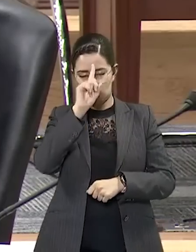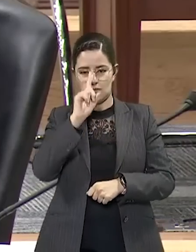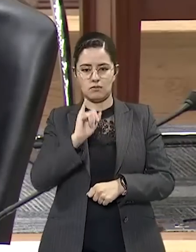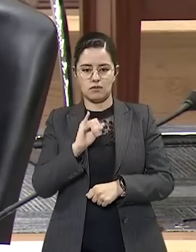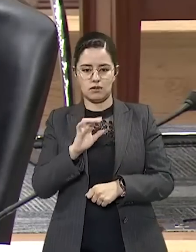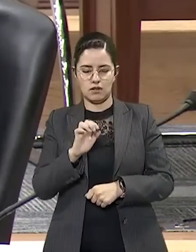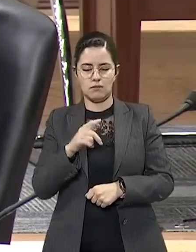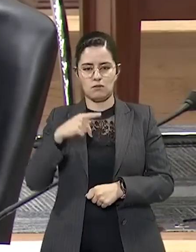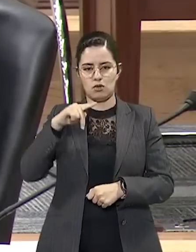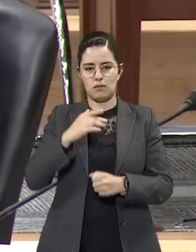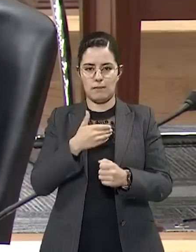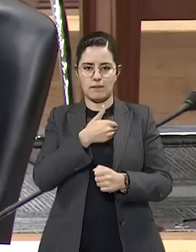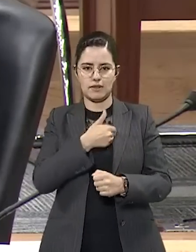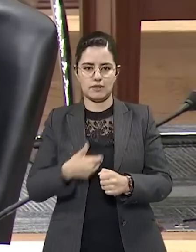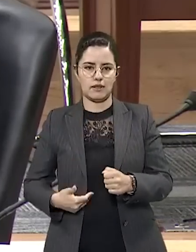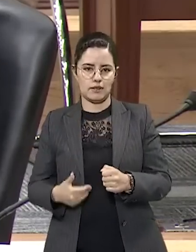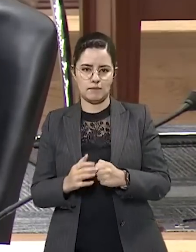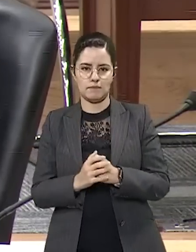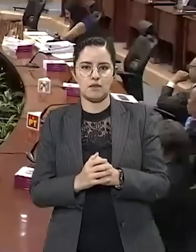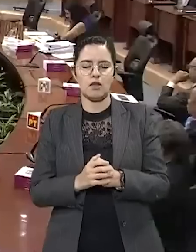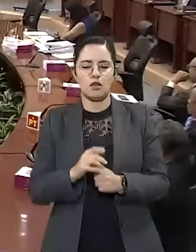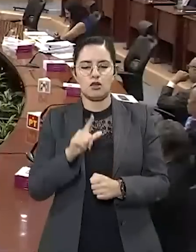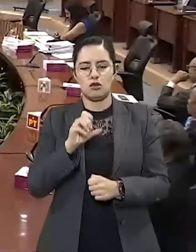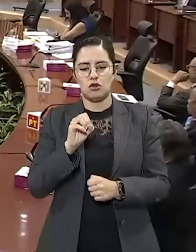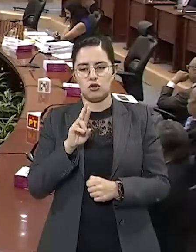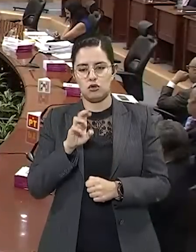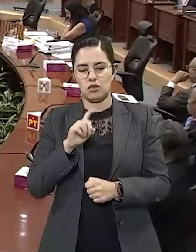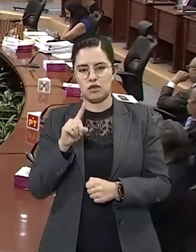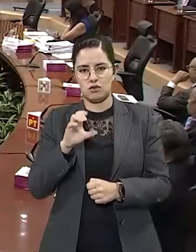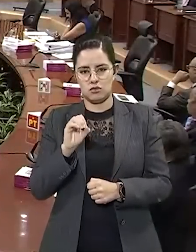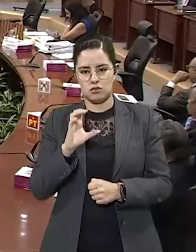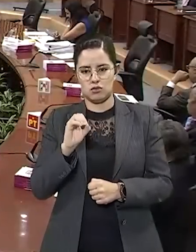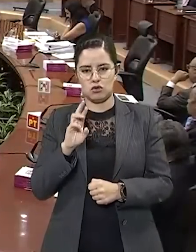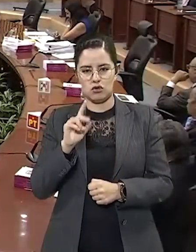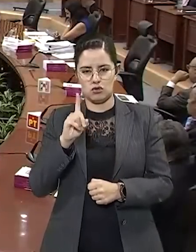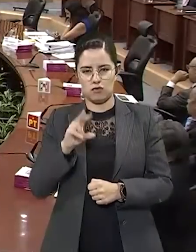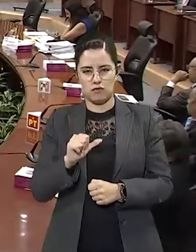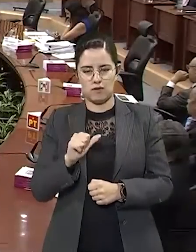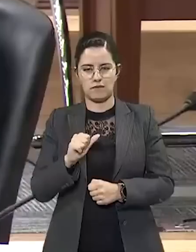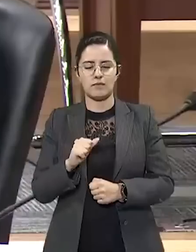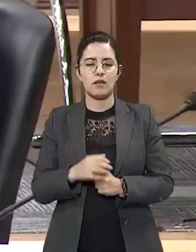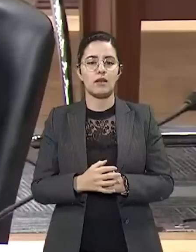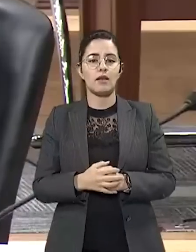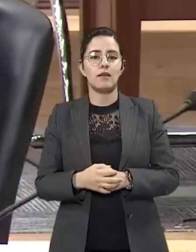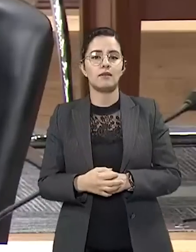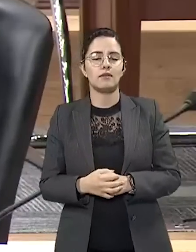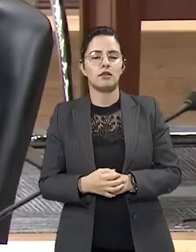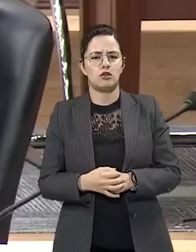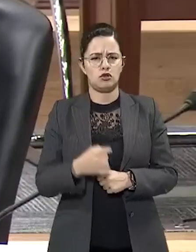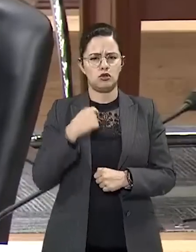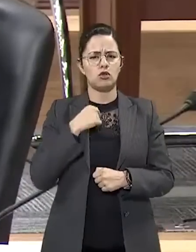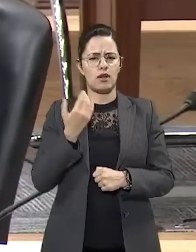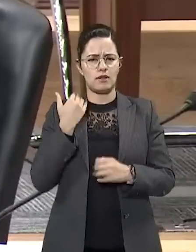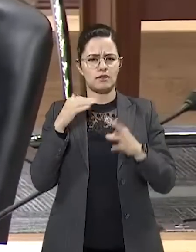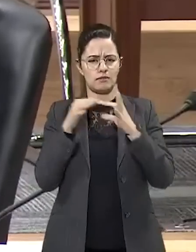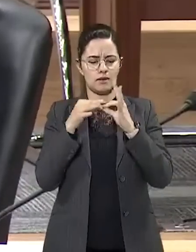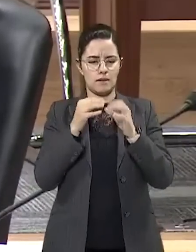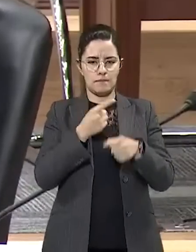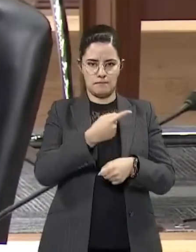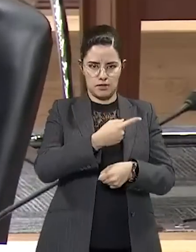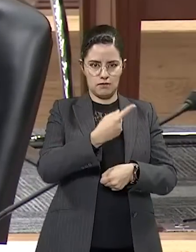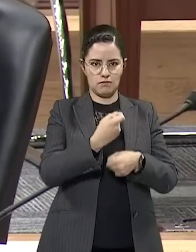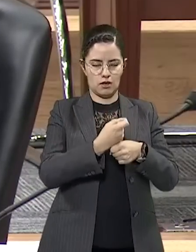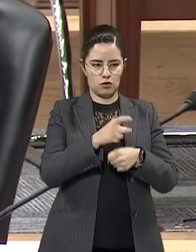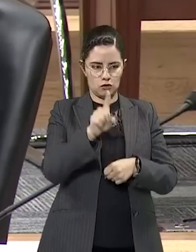el doctor Lorenzo Córdoba vianelo como lo expuse y detalle primero al señor consejero